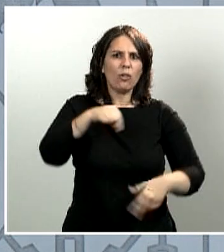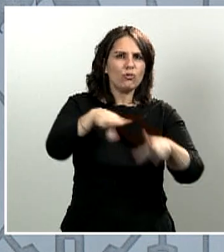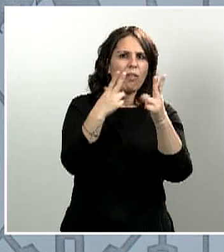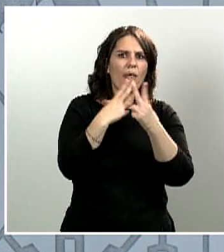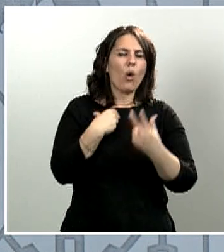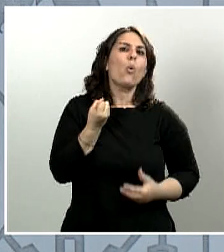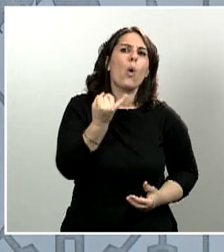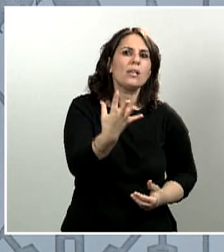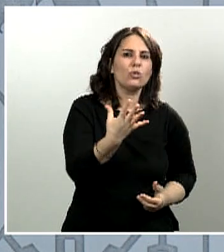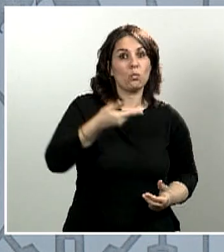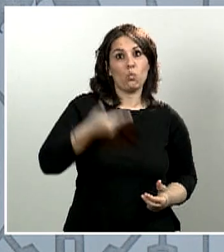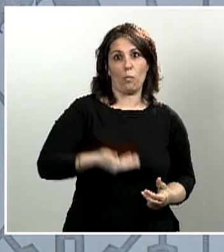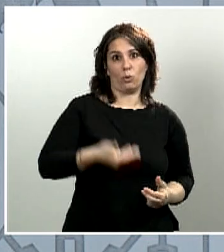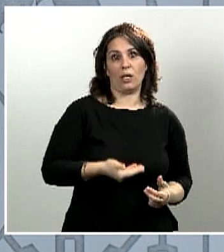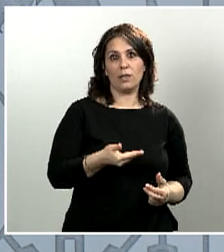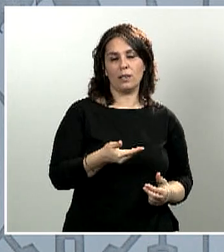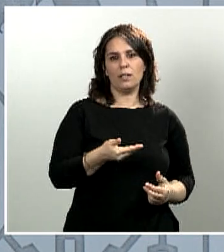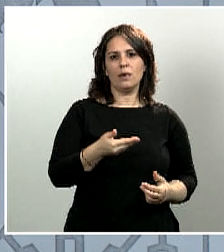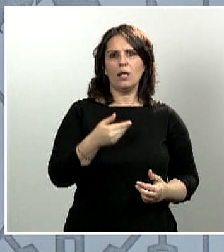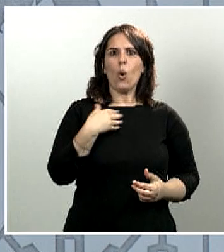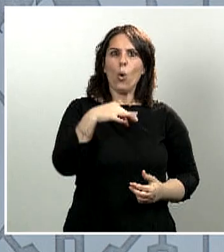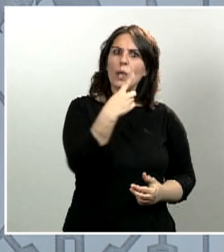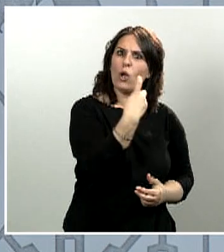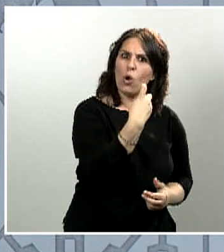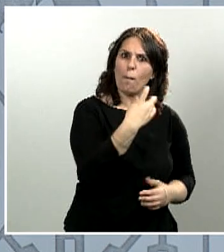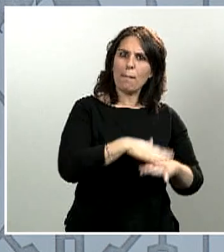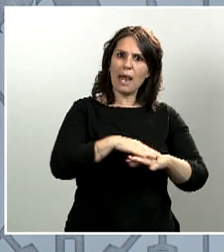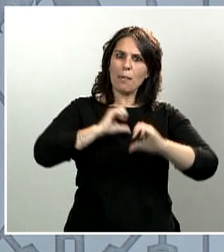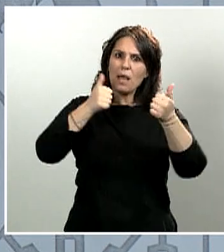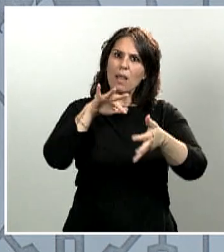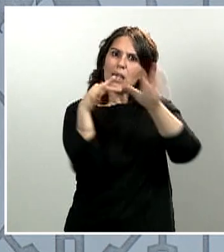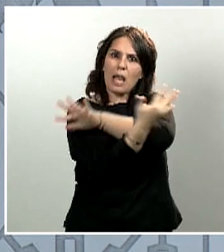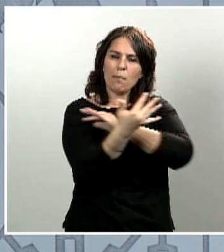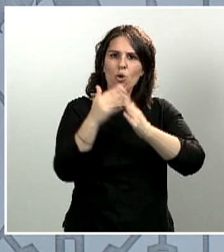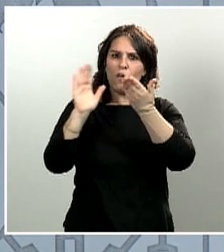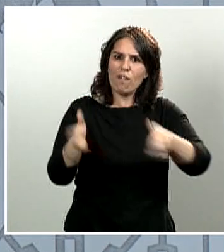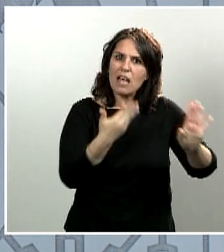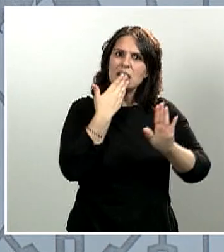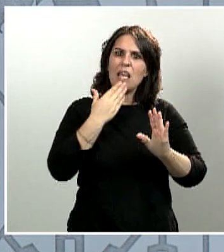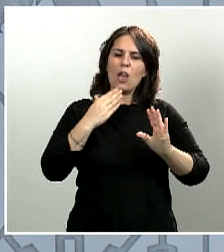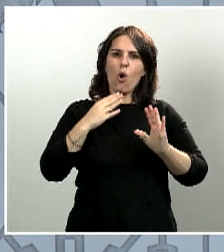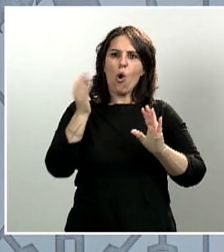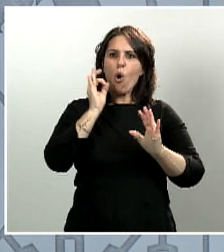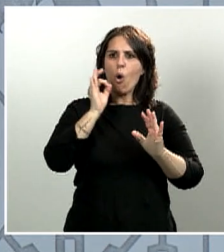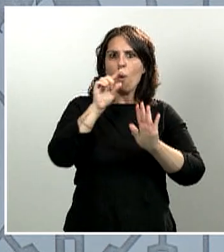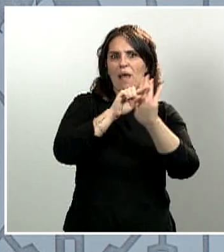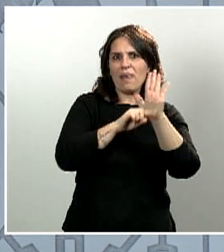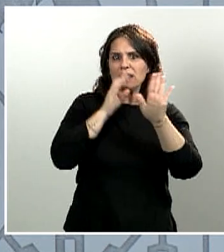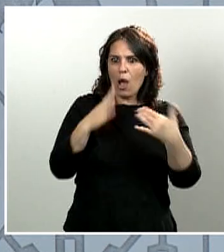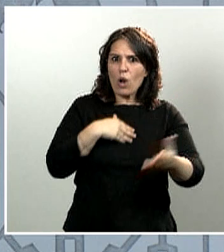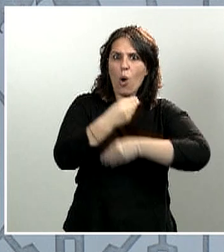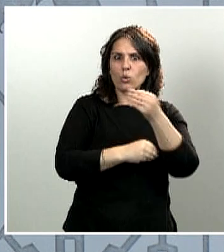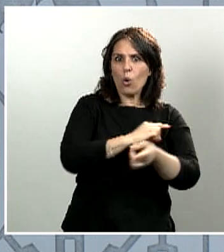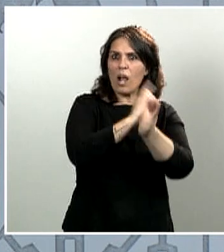parámetro necesario para poder iniciar procesos de cambio de fase o de cambio de las medidas que estamos utilizando ahora mismo para